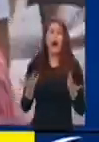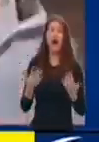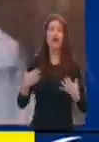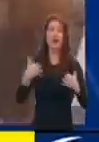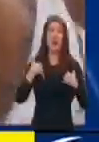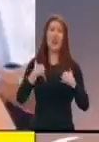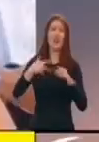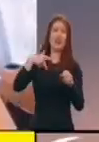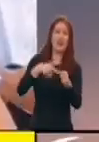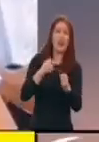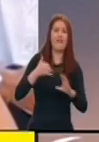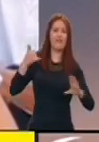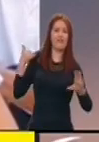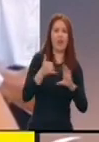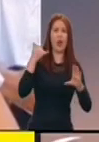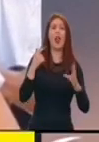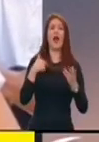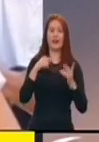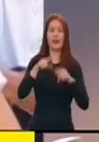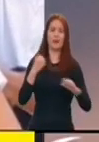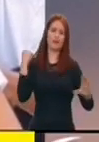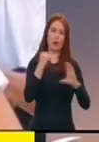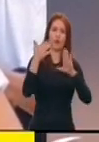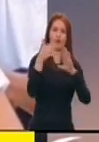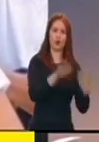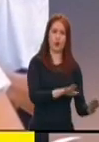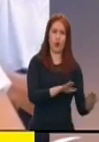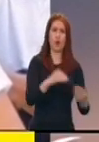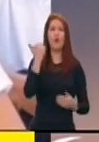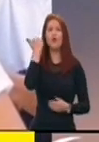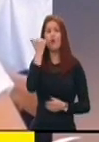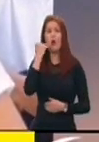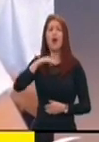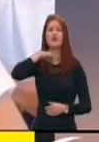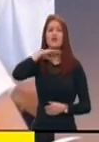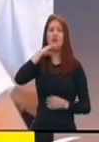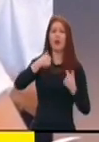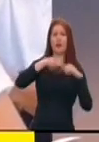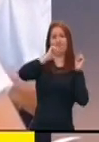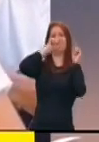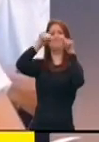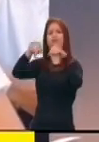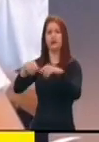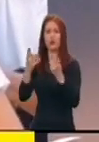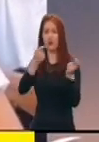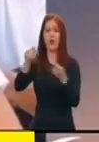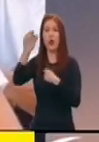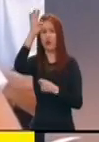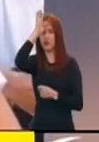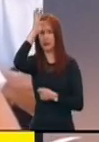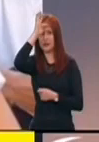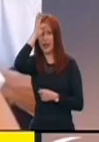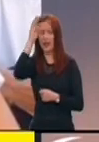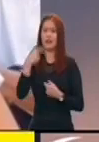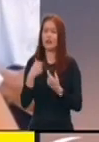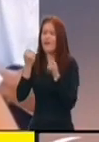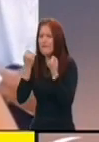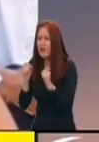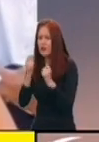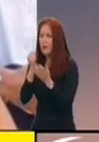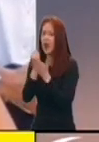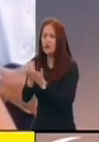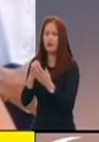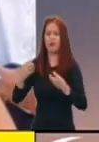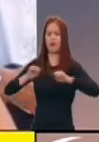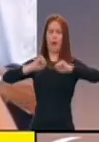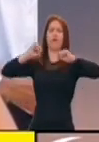torturada, violada y asesinada. La adolescente alcanzó a llegar con signos vitales a un hospital, pero a pesar del esfuerzo, los